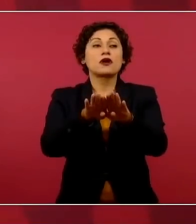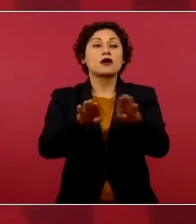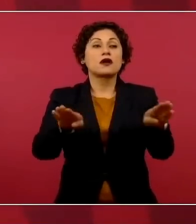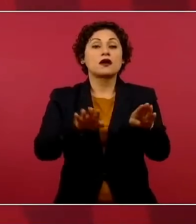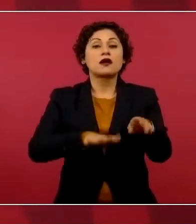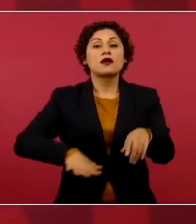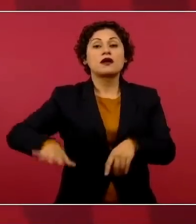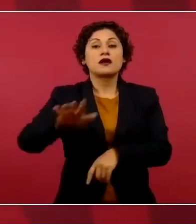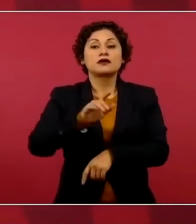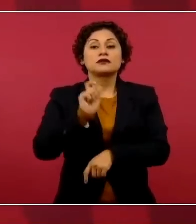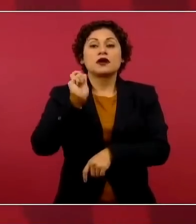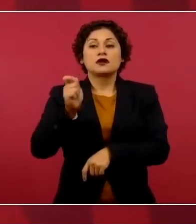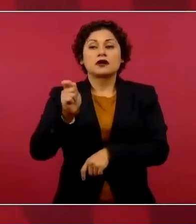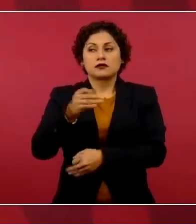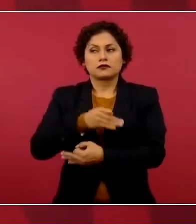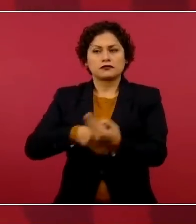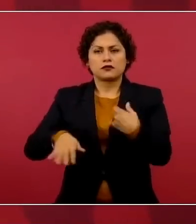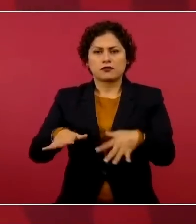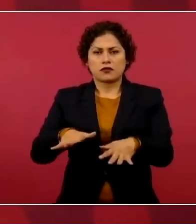intocable.